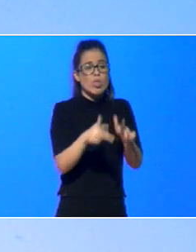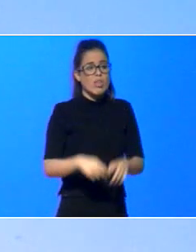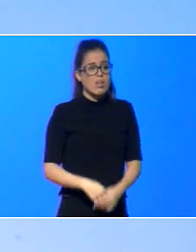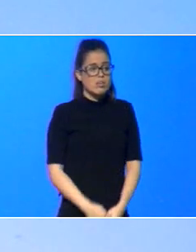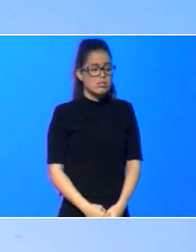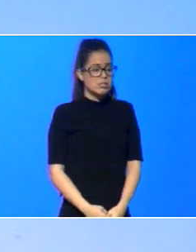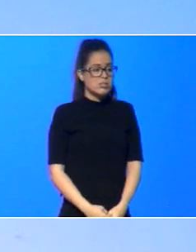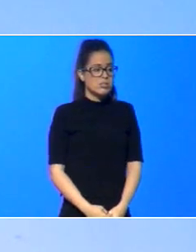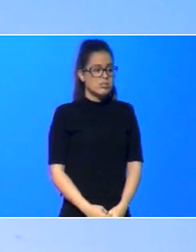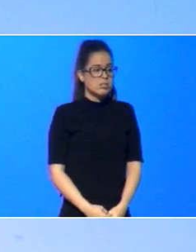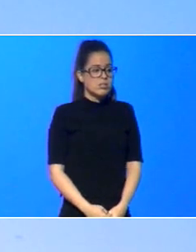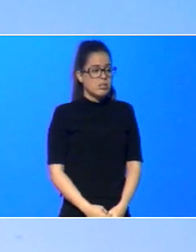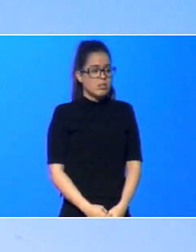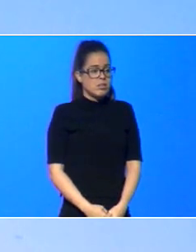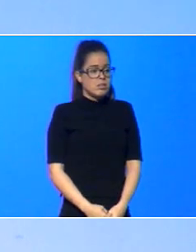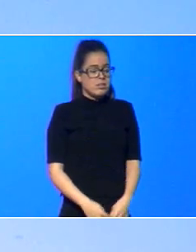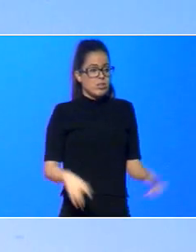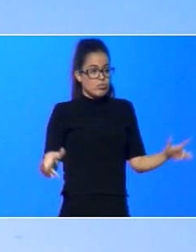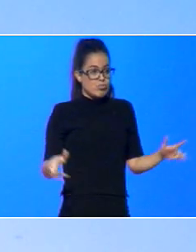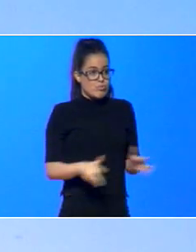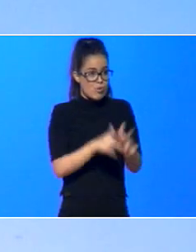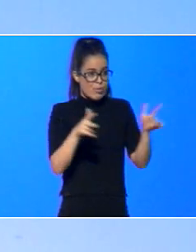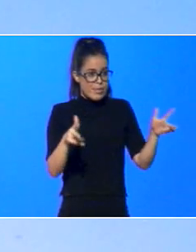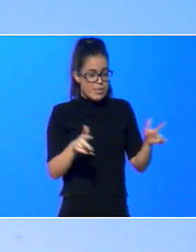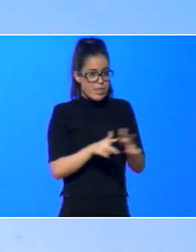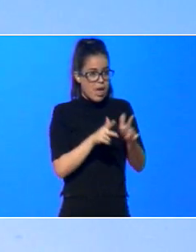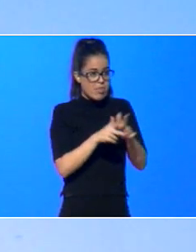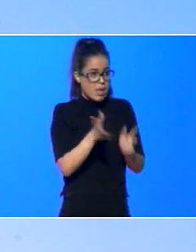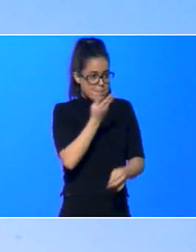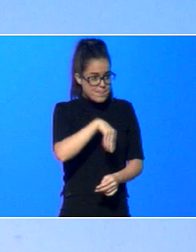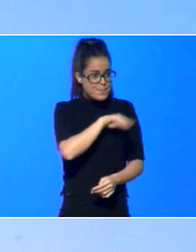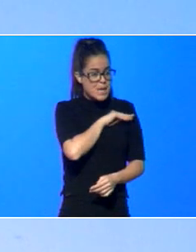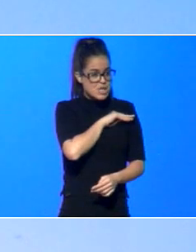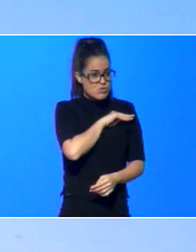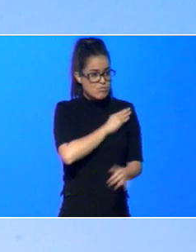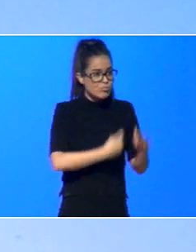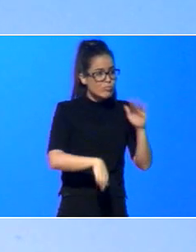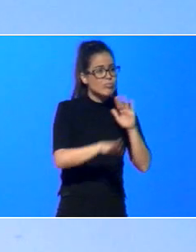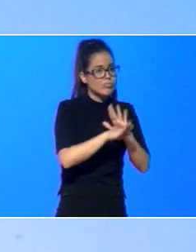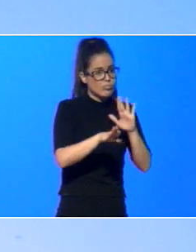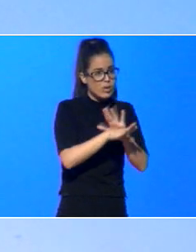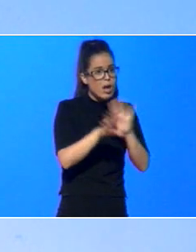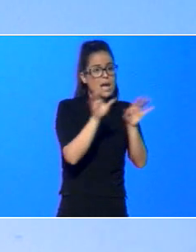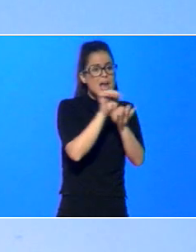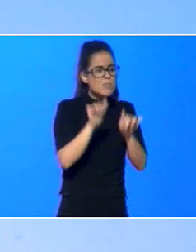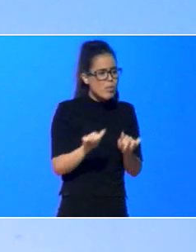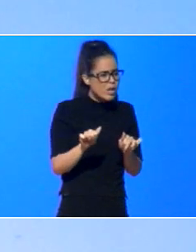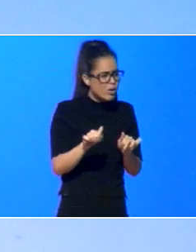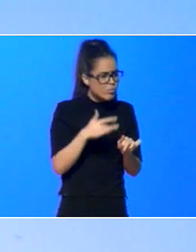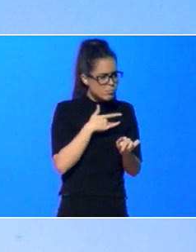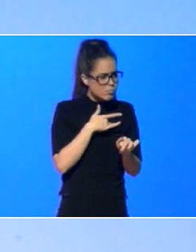la sociedad la sociedad la sociedad española sigue anclada en el modelo médico